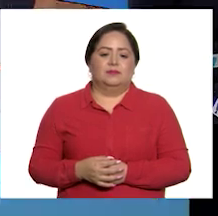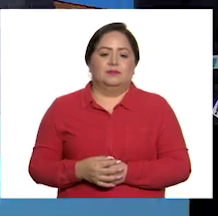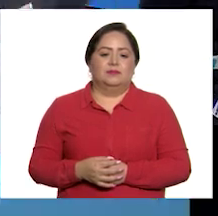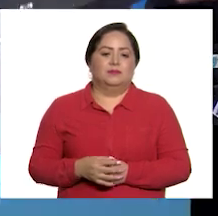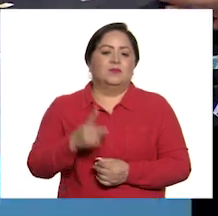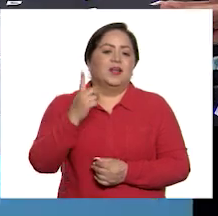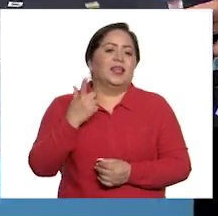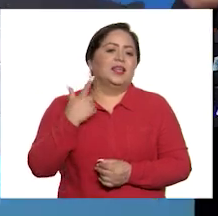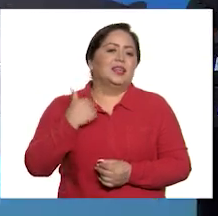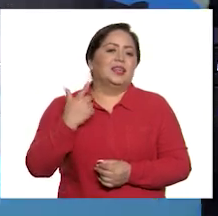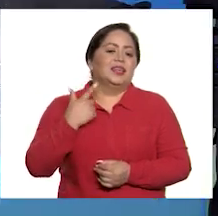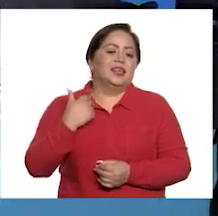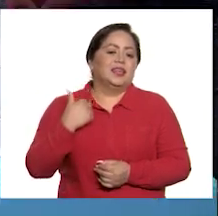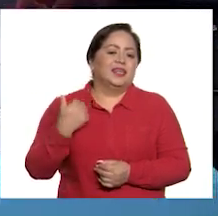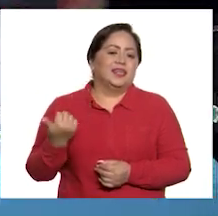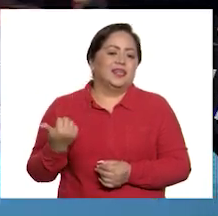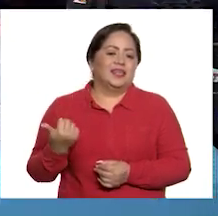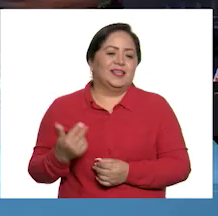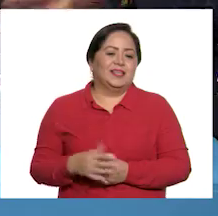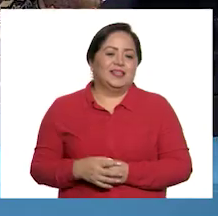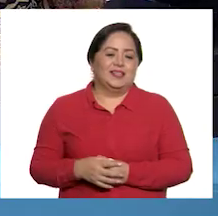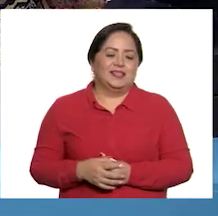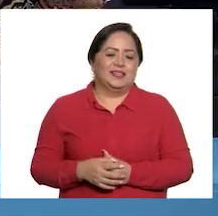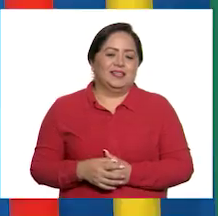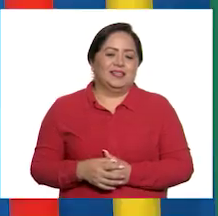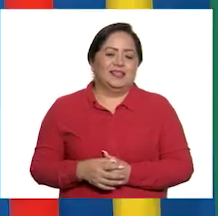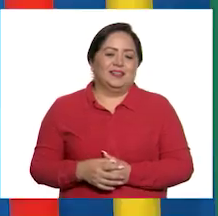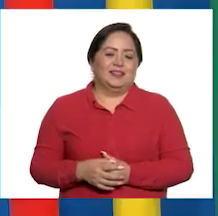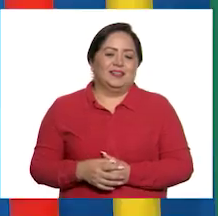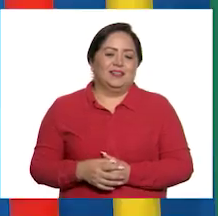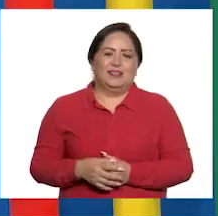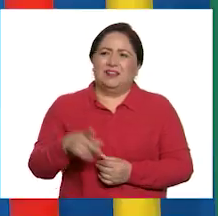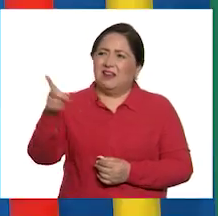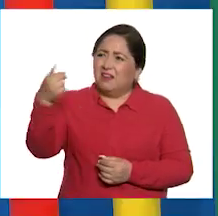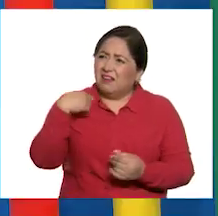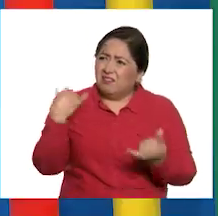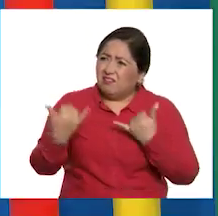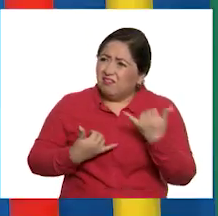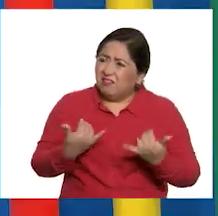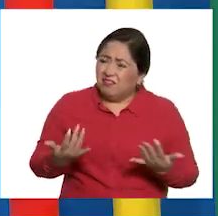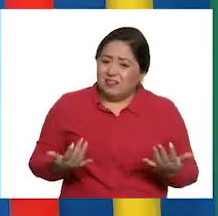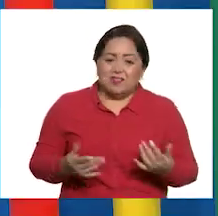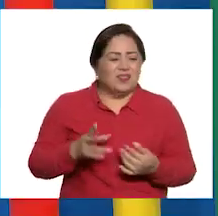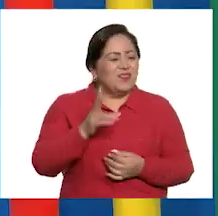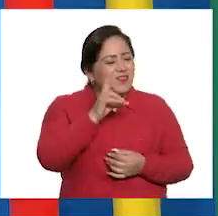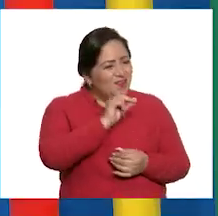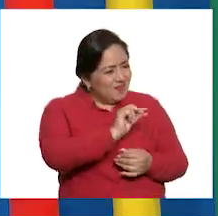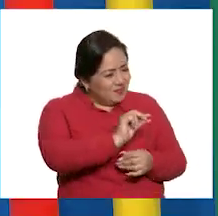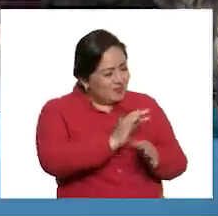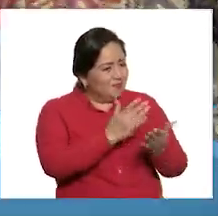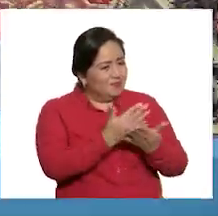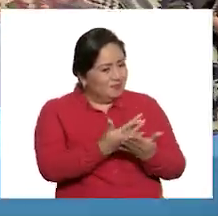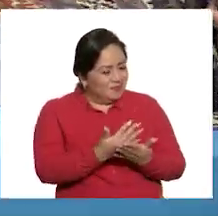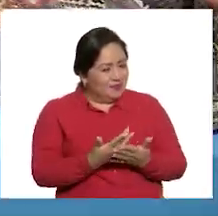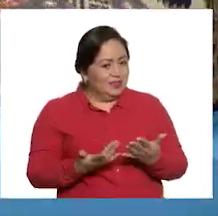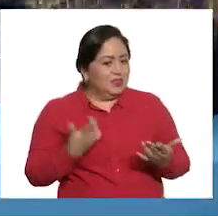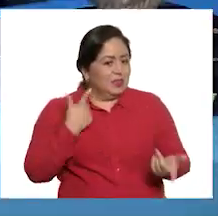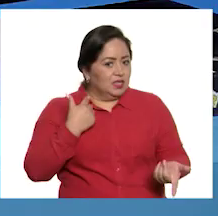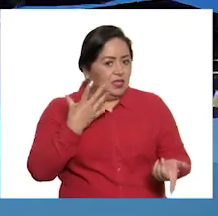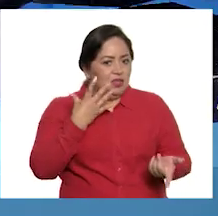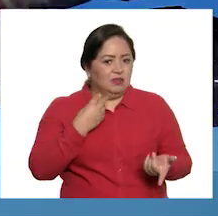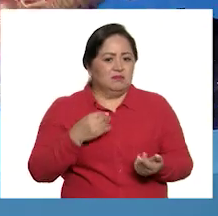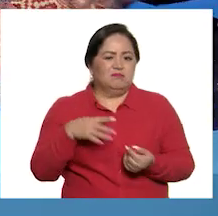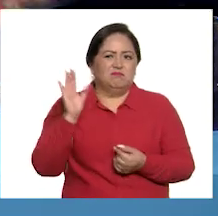ve. ¿Me ayudas a colocarla, Juan Carlos? Vamos a colocarla. Claro que sí, maestro. ¿Me está cotorreando, profe? No, pues es una tela. ¿No te gusta la tela? Yo